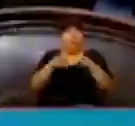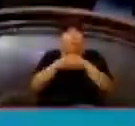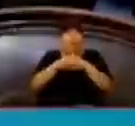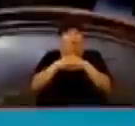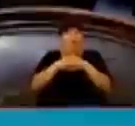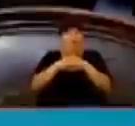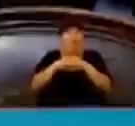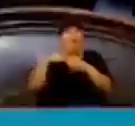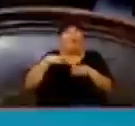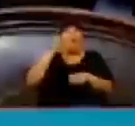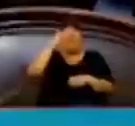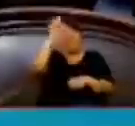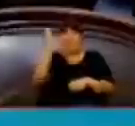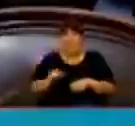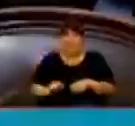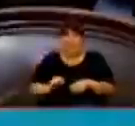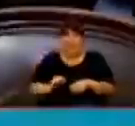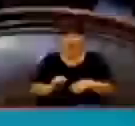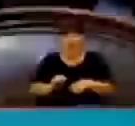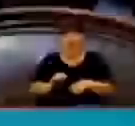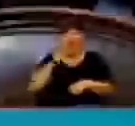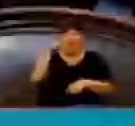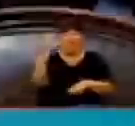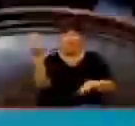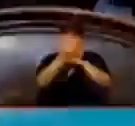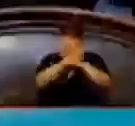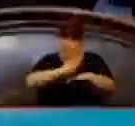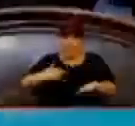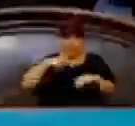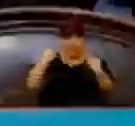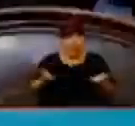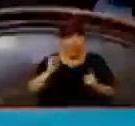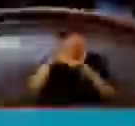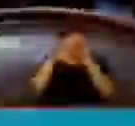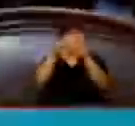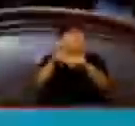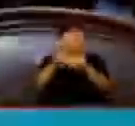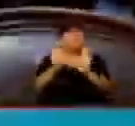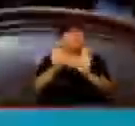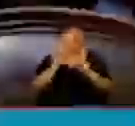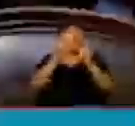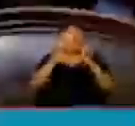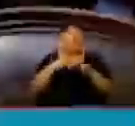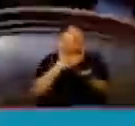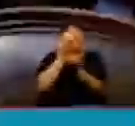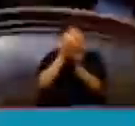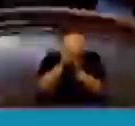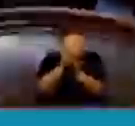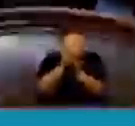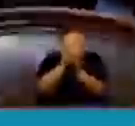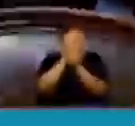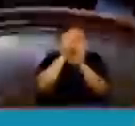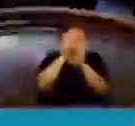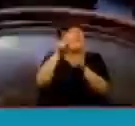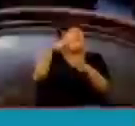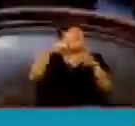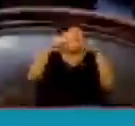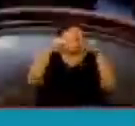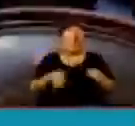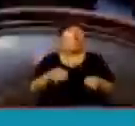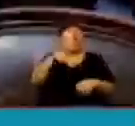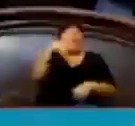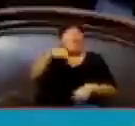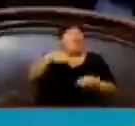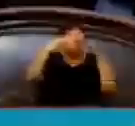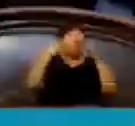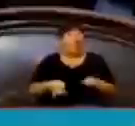eliminó la inflación y de golpe eliminó el déficit y está más o menos, con muchos errores, pero manejando un